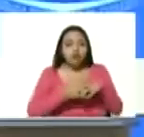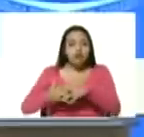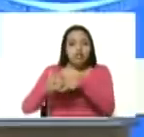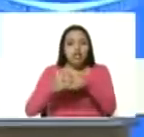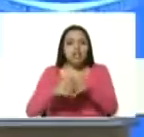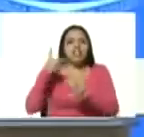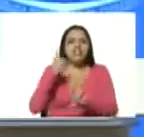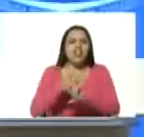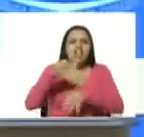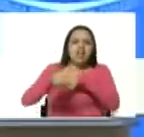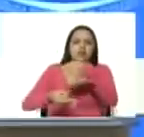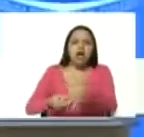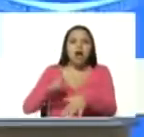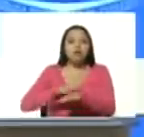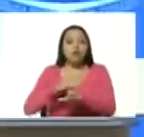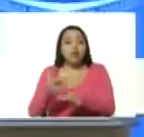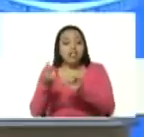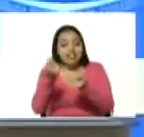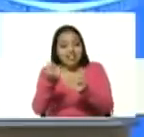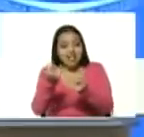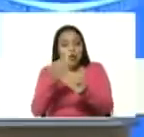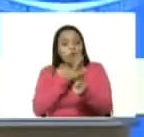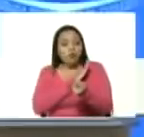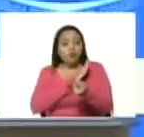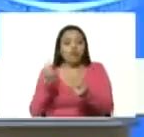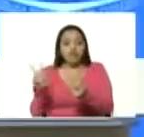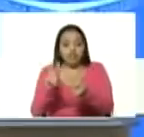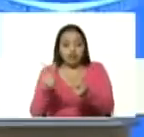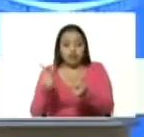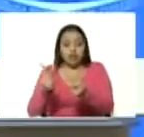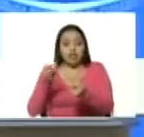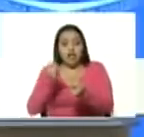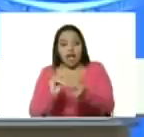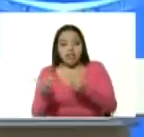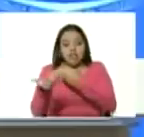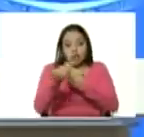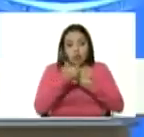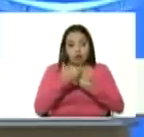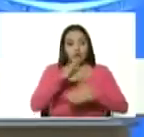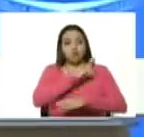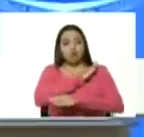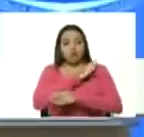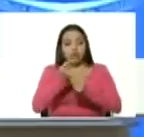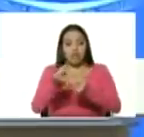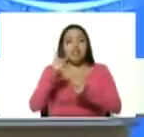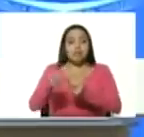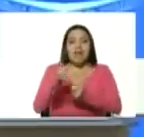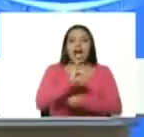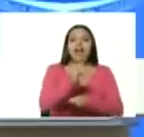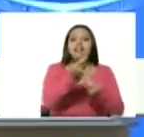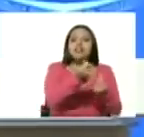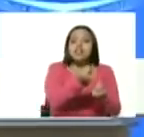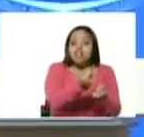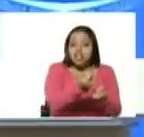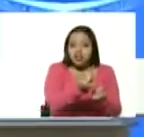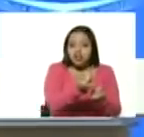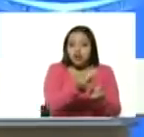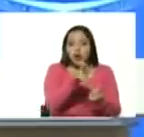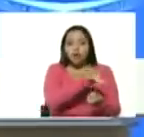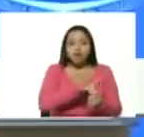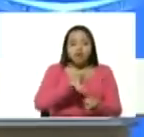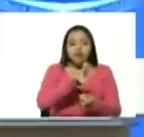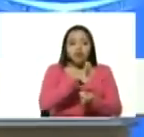norteamericano, porque además de este dinero que nos pertenece a nosotros y que nos lo secuestraron, ellos han dispuesto de dinero vía la llamada